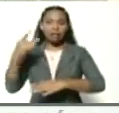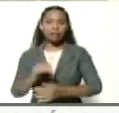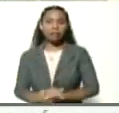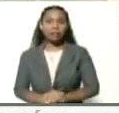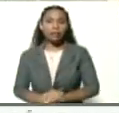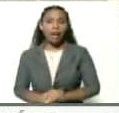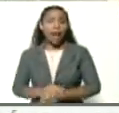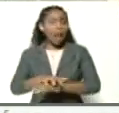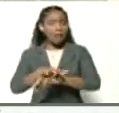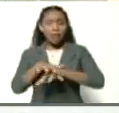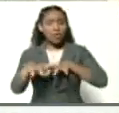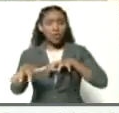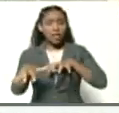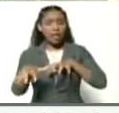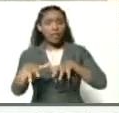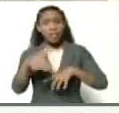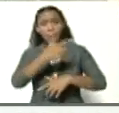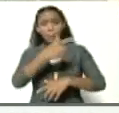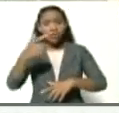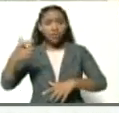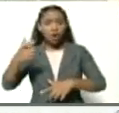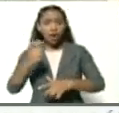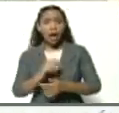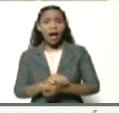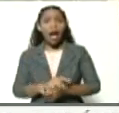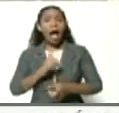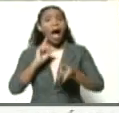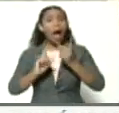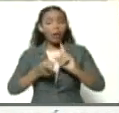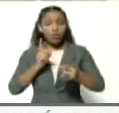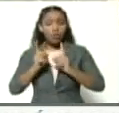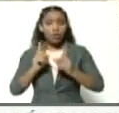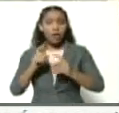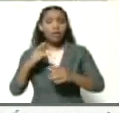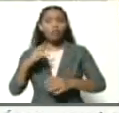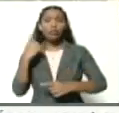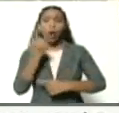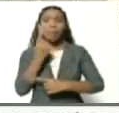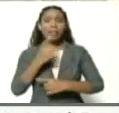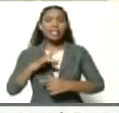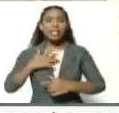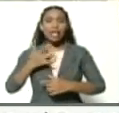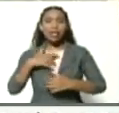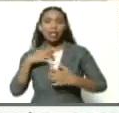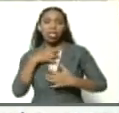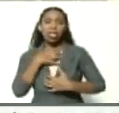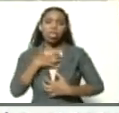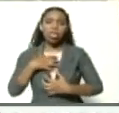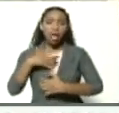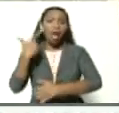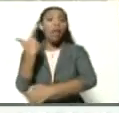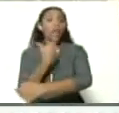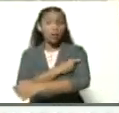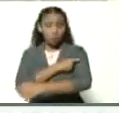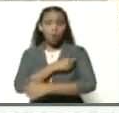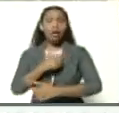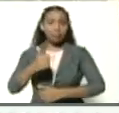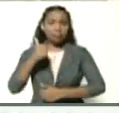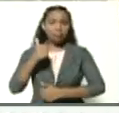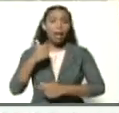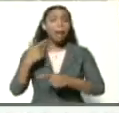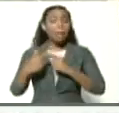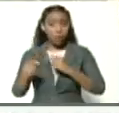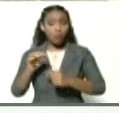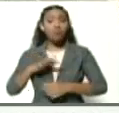En la mayoría de los casos pasas totalmente asintomático. Quiere decir, la vacuna funciona, pero